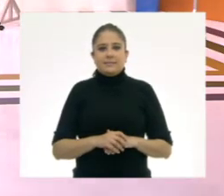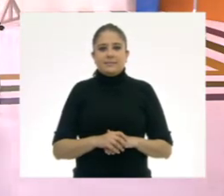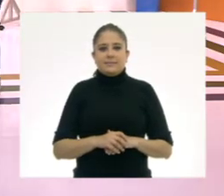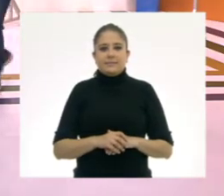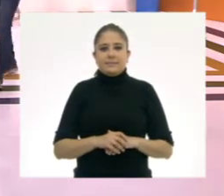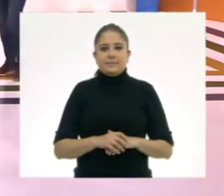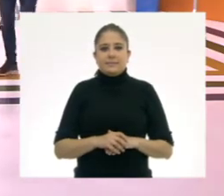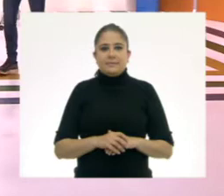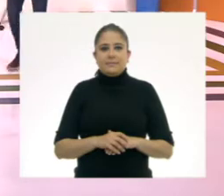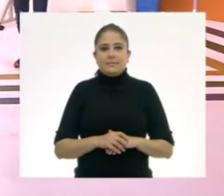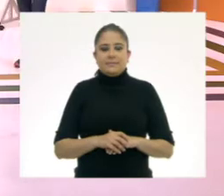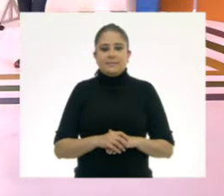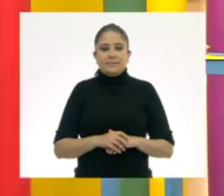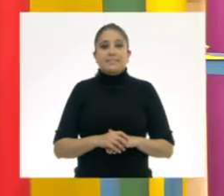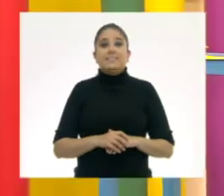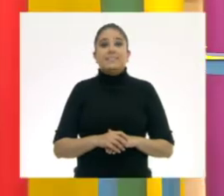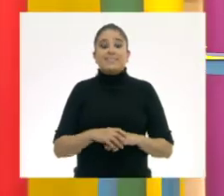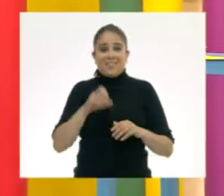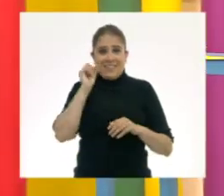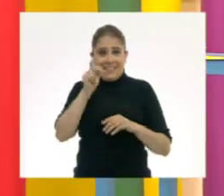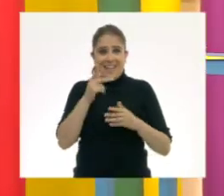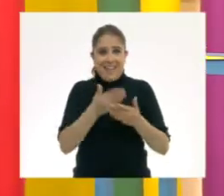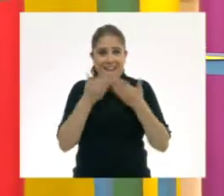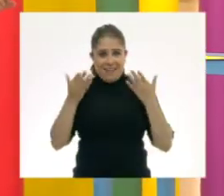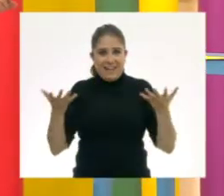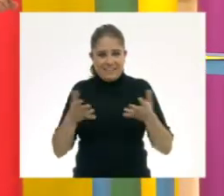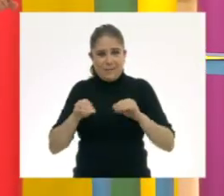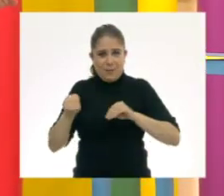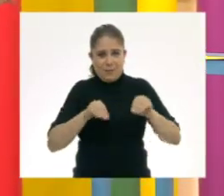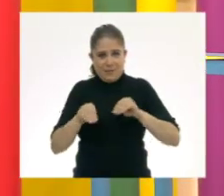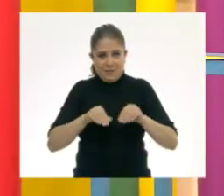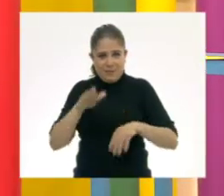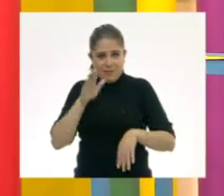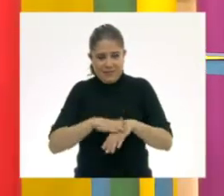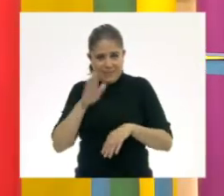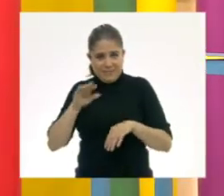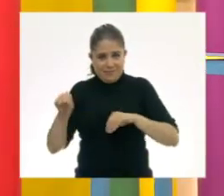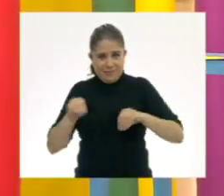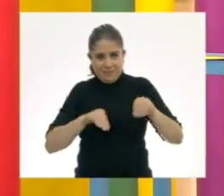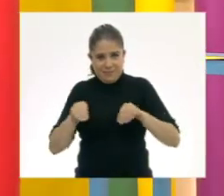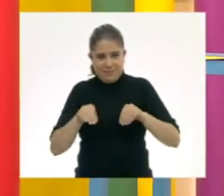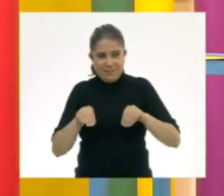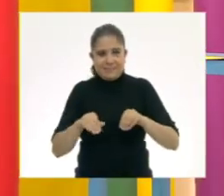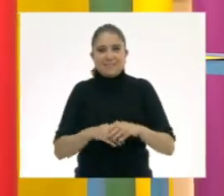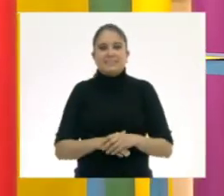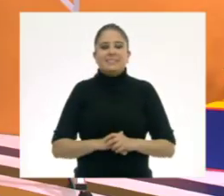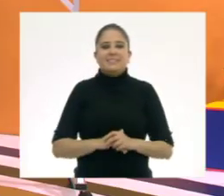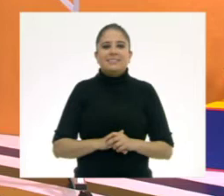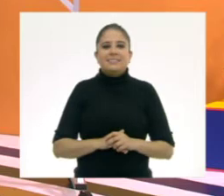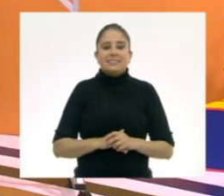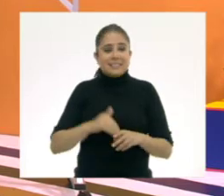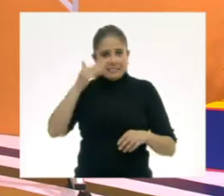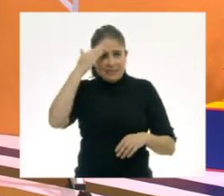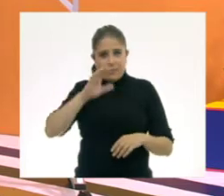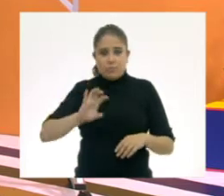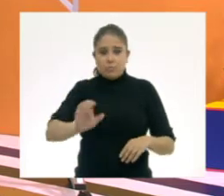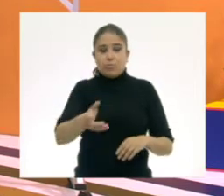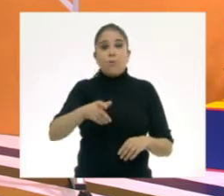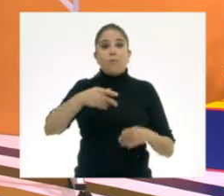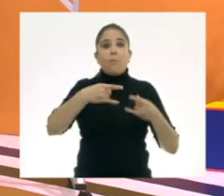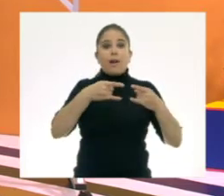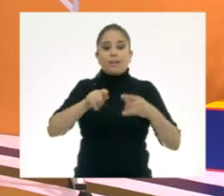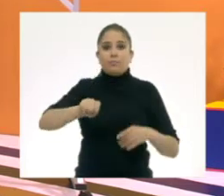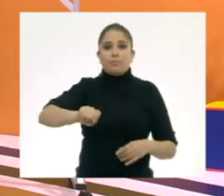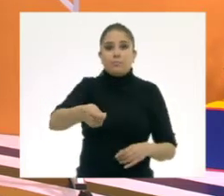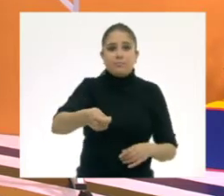Muy bien, pero vamos a hacerlo un poquito más simple, un movimiento. ¿Uno solamente? Nada más. ¿Entonces sabe qué? Porque entonces abrí la puerta hacia acá, entonces no.